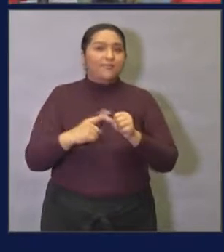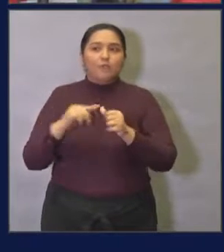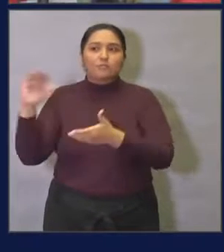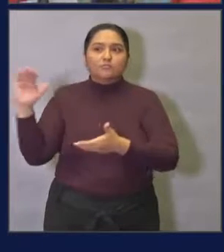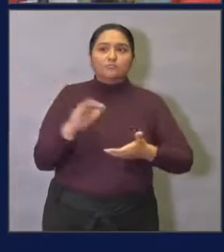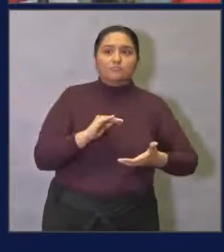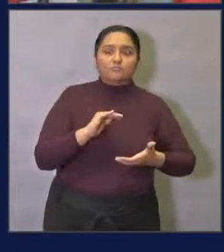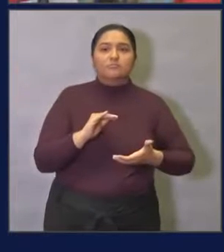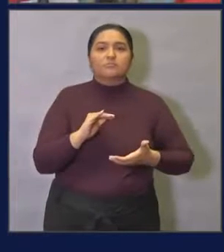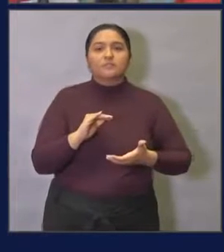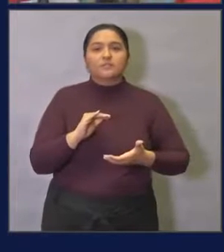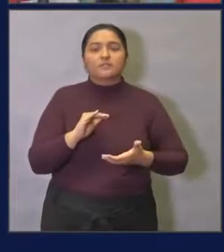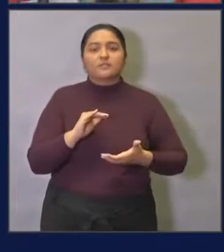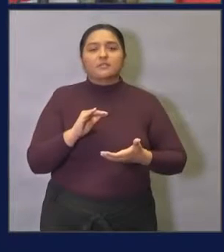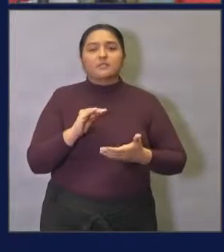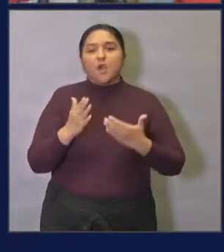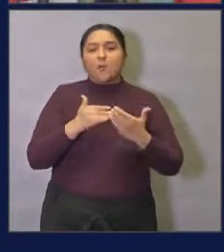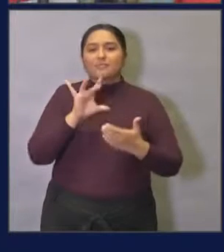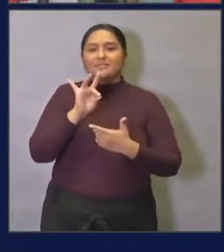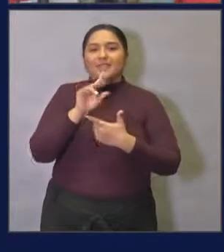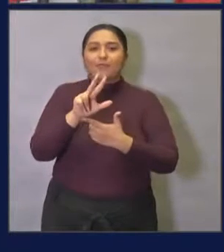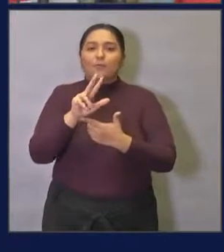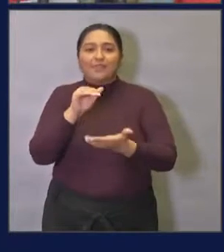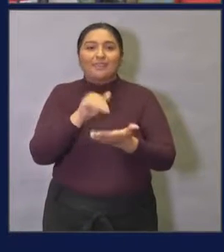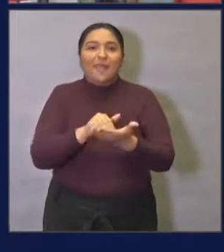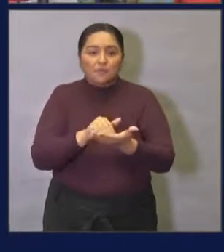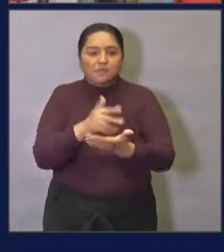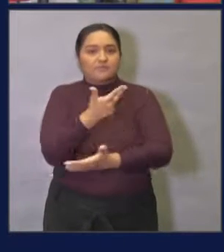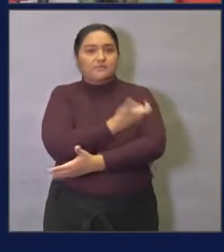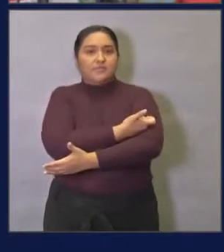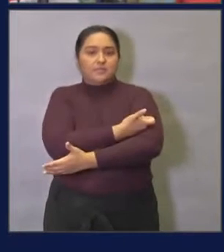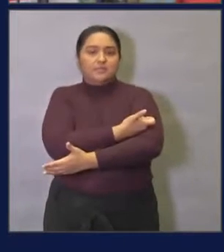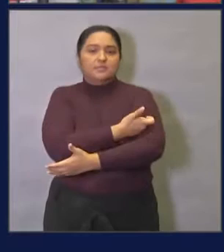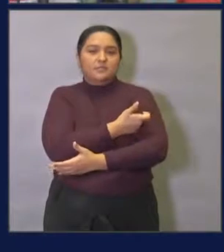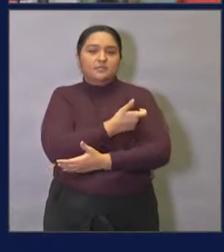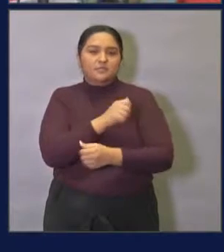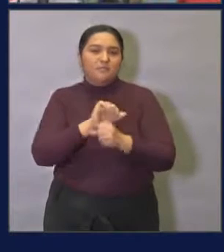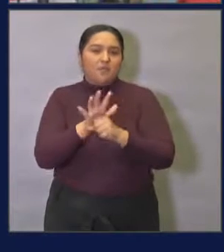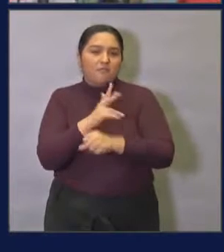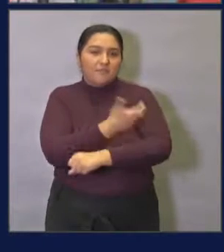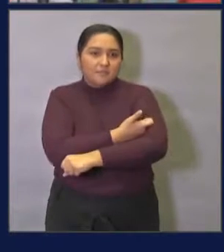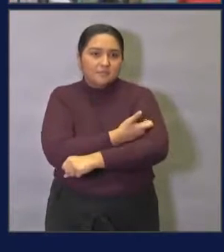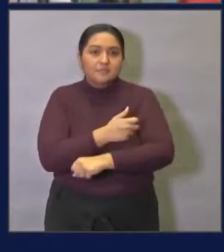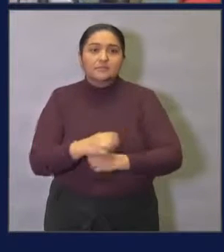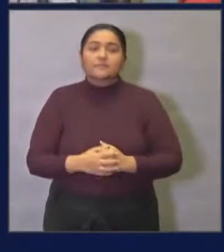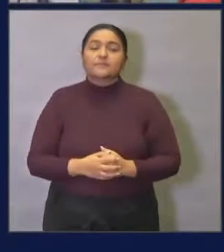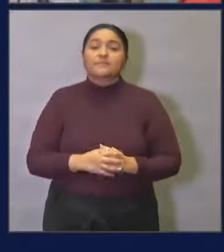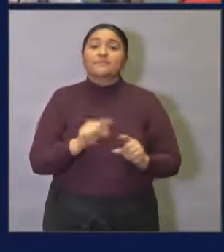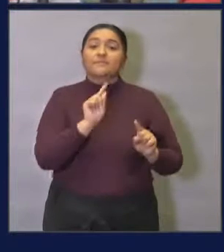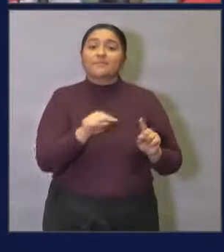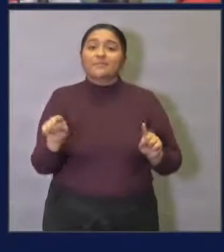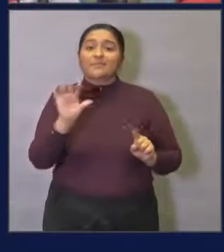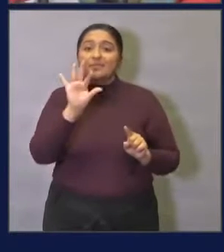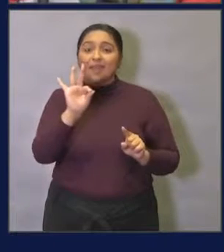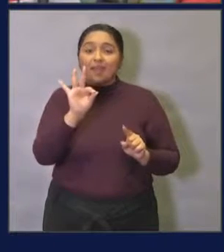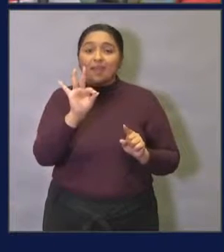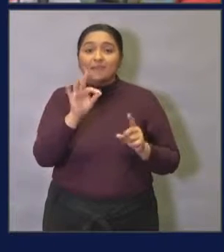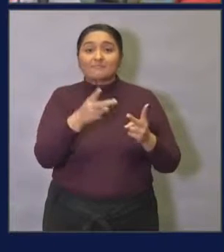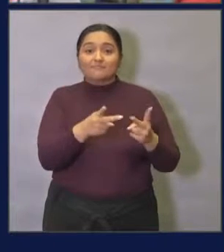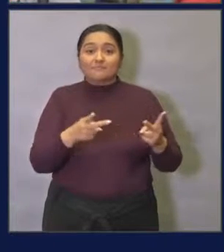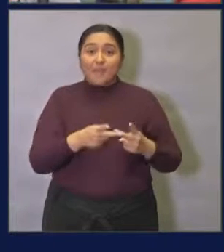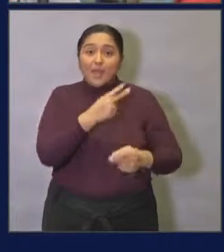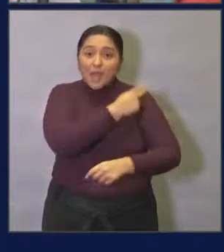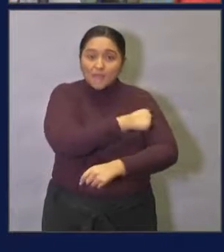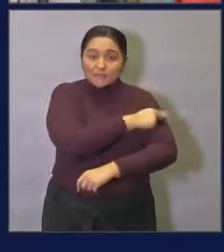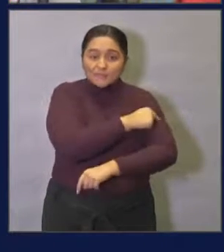casi 83,000 dosis de la vacuna de COVID-19. Cada uno de estos 9 sitios asignados han